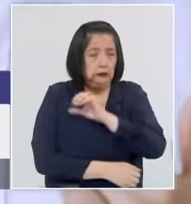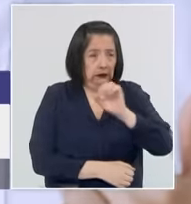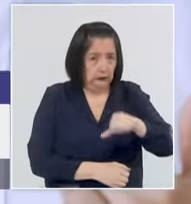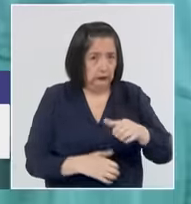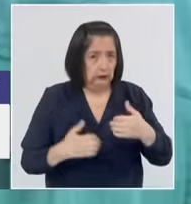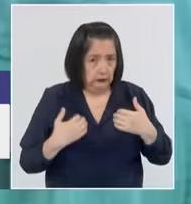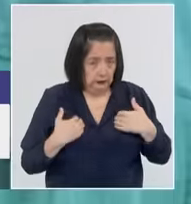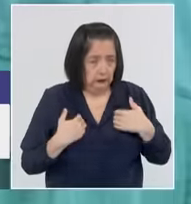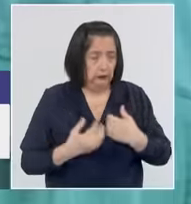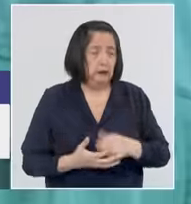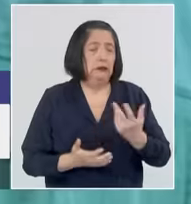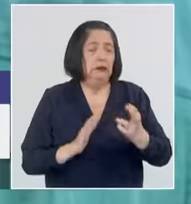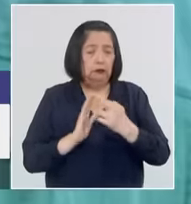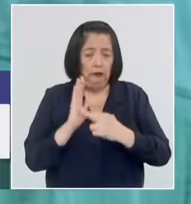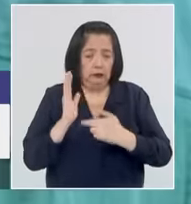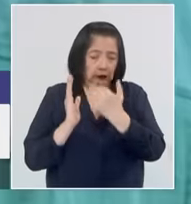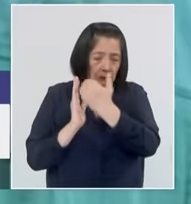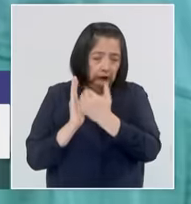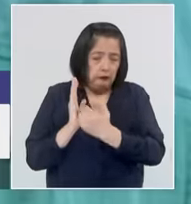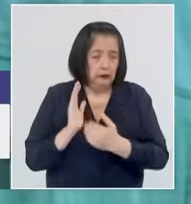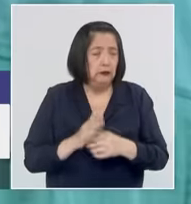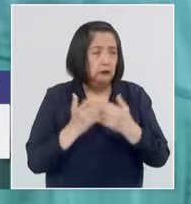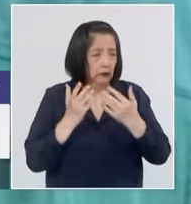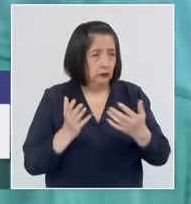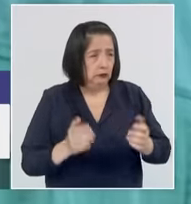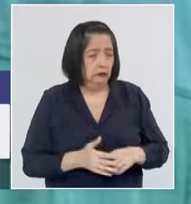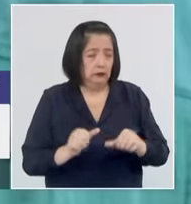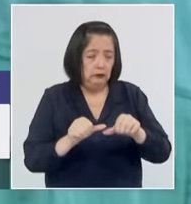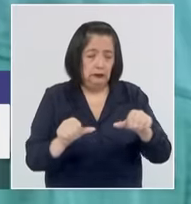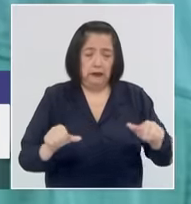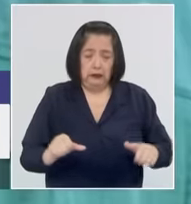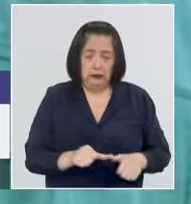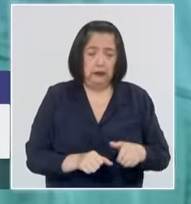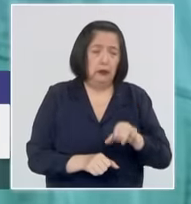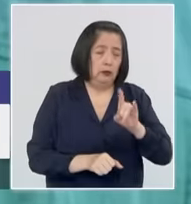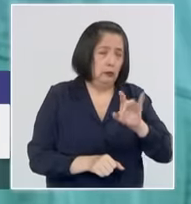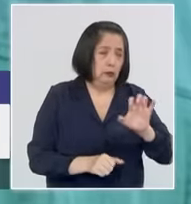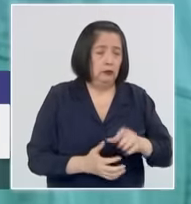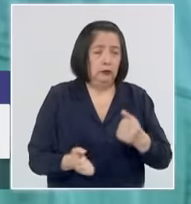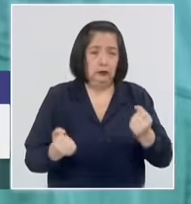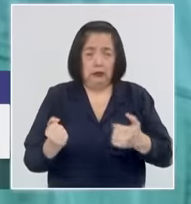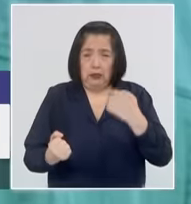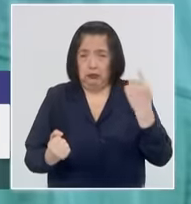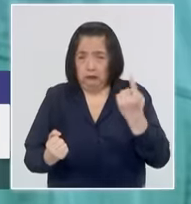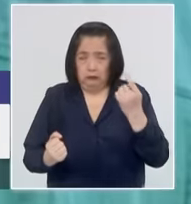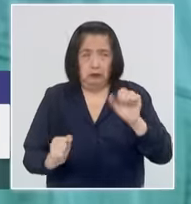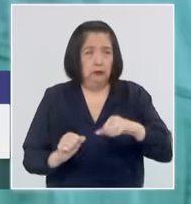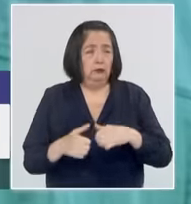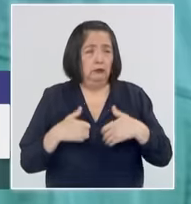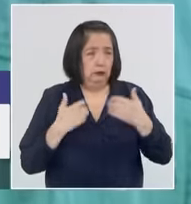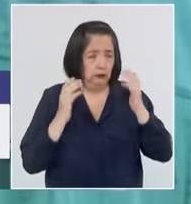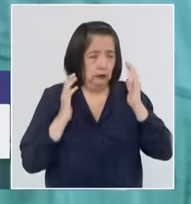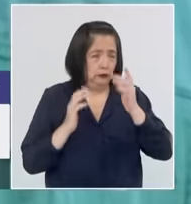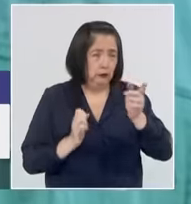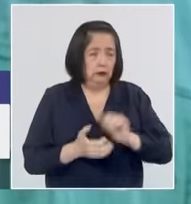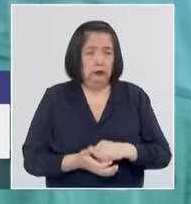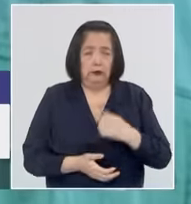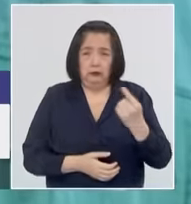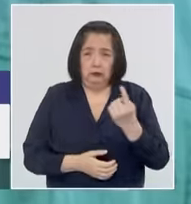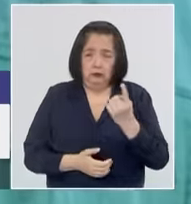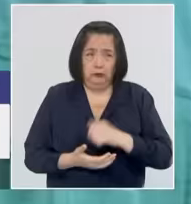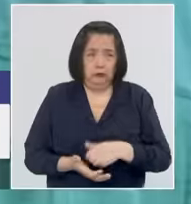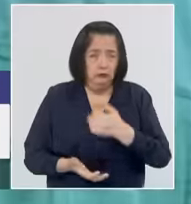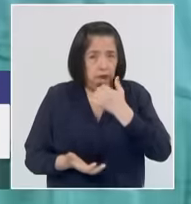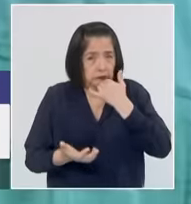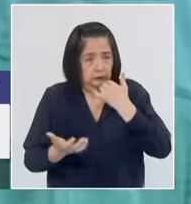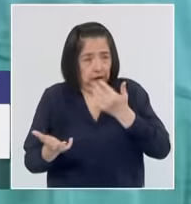cumple, digamos, con los requerimientos, si tiene los implementos, unidad de cuidados intensivos, ambulancia, por ejemplo, para poder atender no solamente la